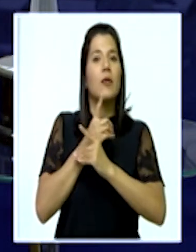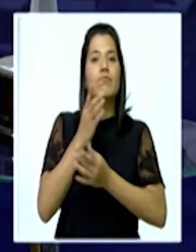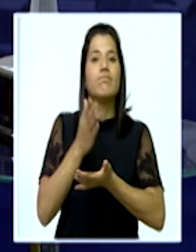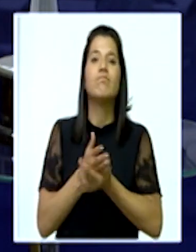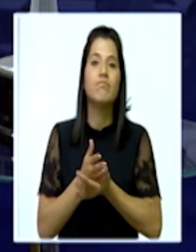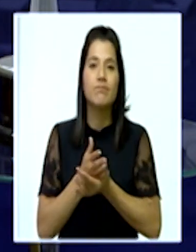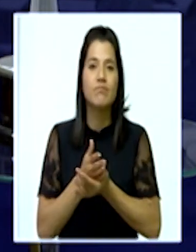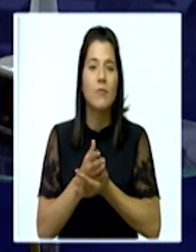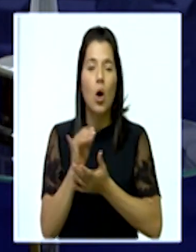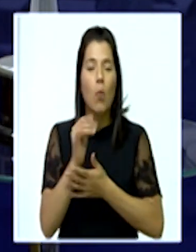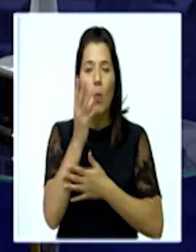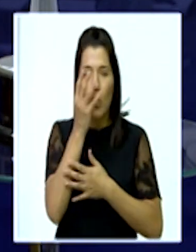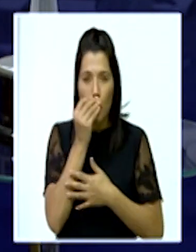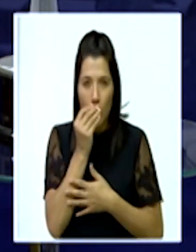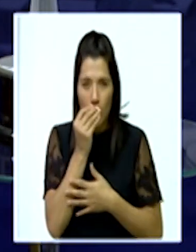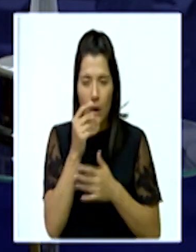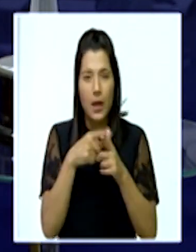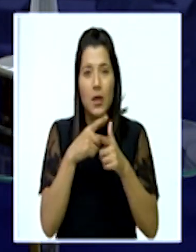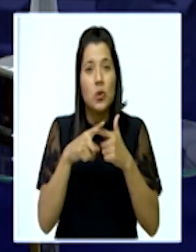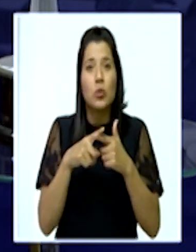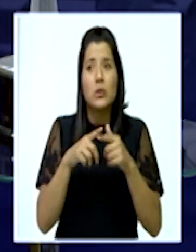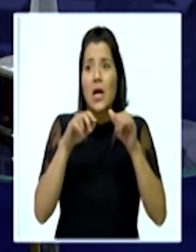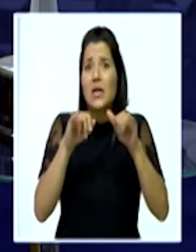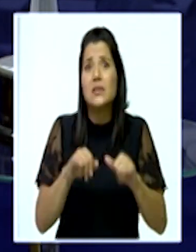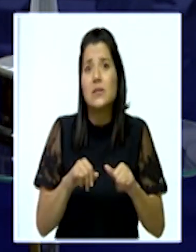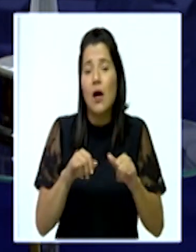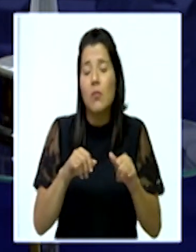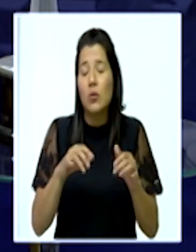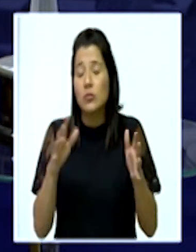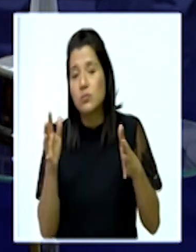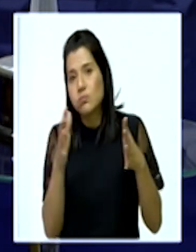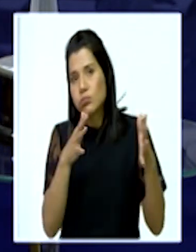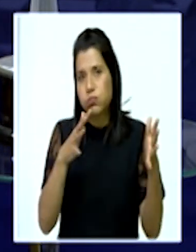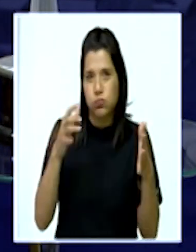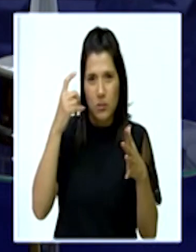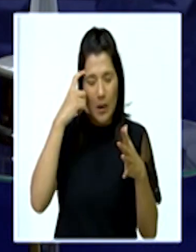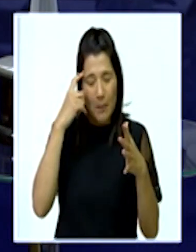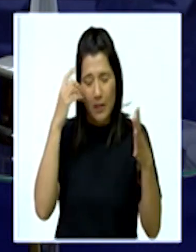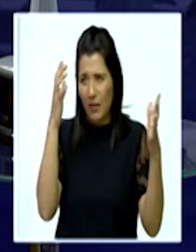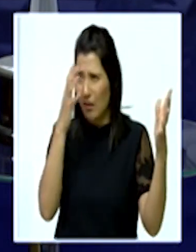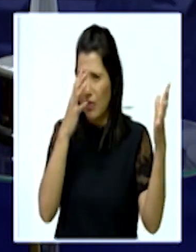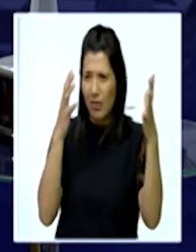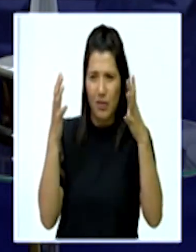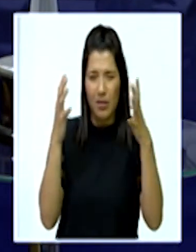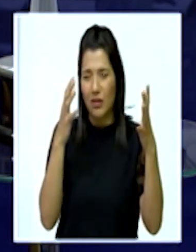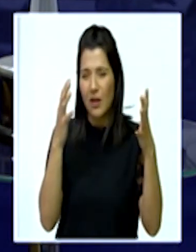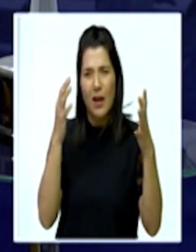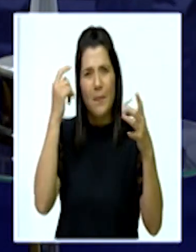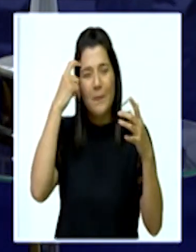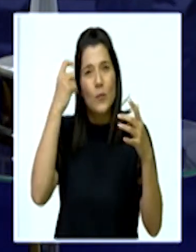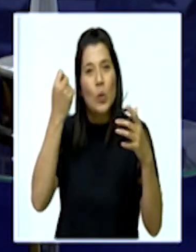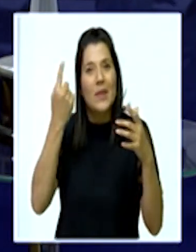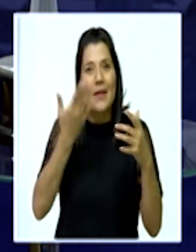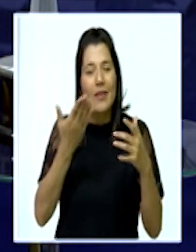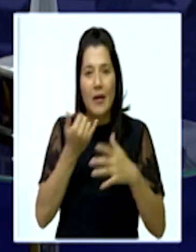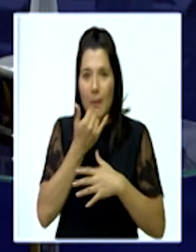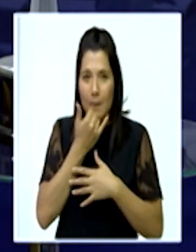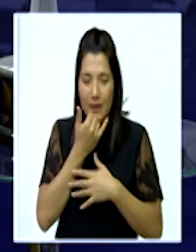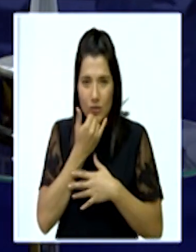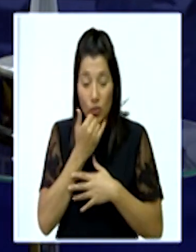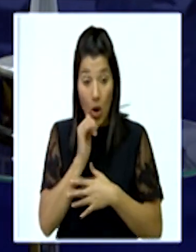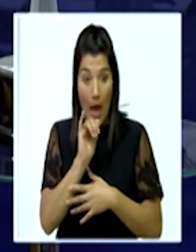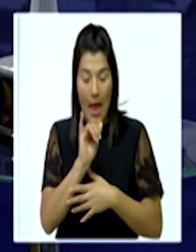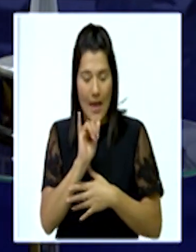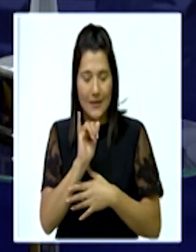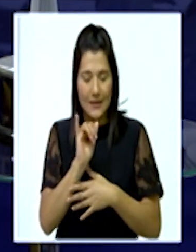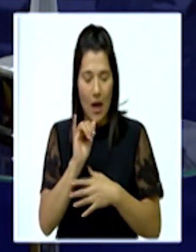y digamos que estamos como en una batidora. La mente está que no sabe qué fue lo que pasó. Este shock